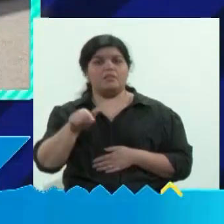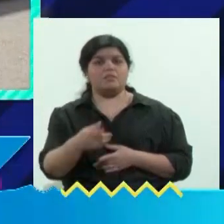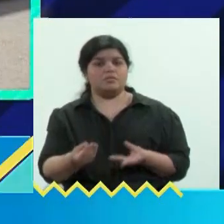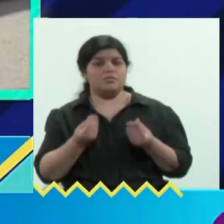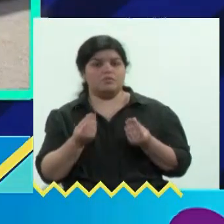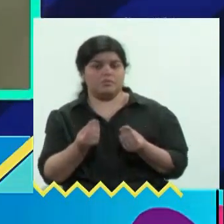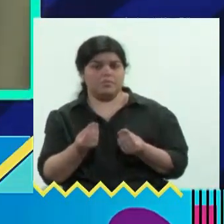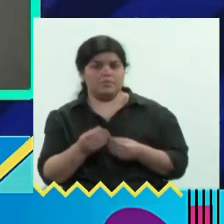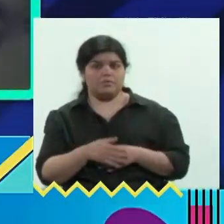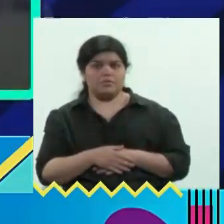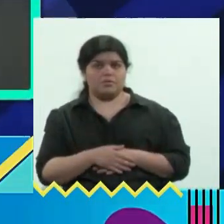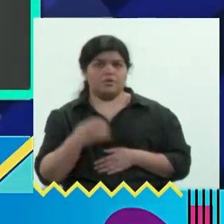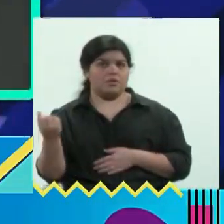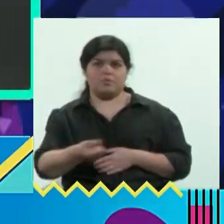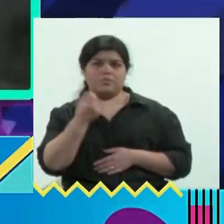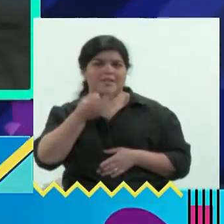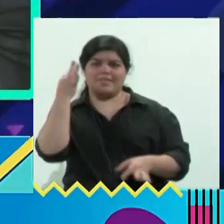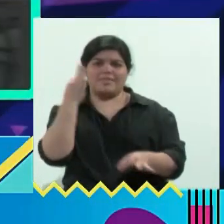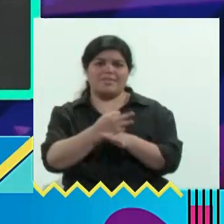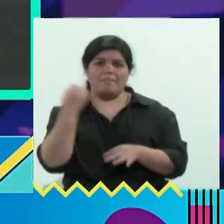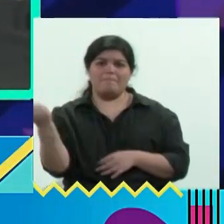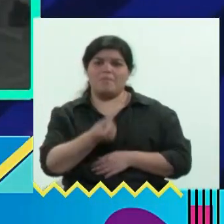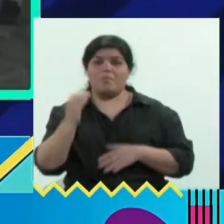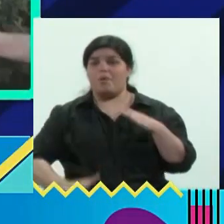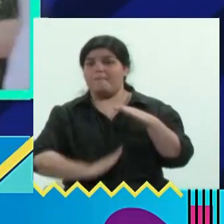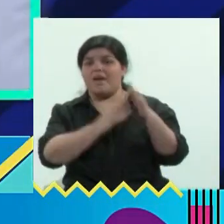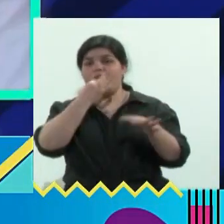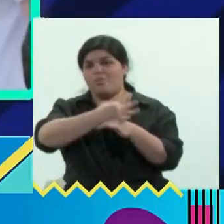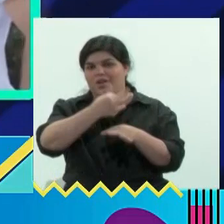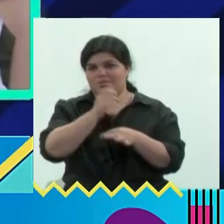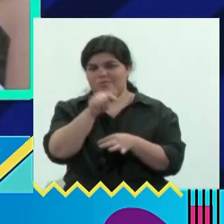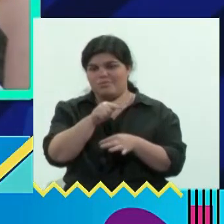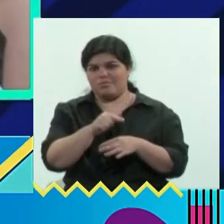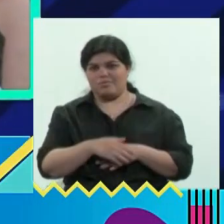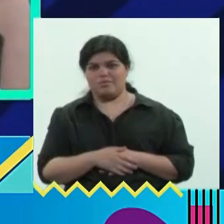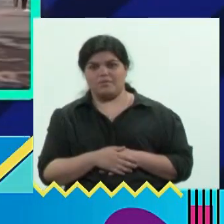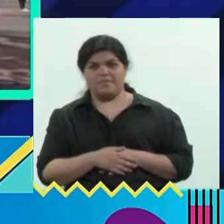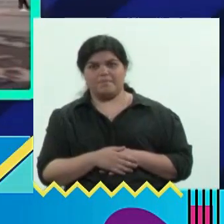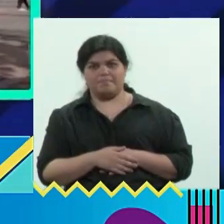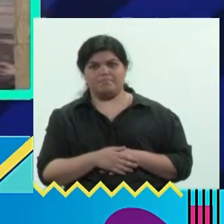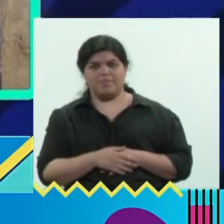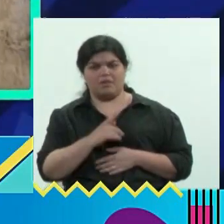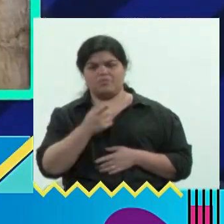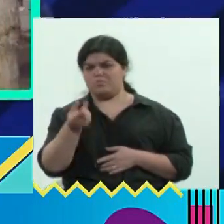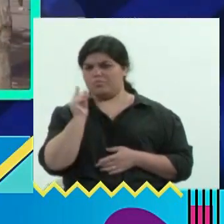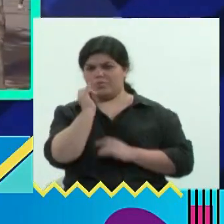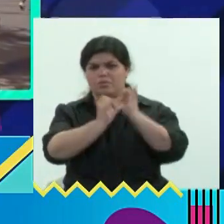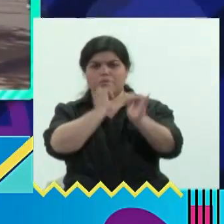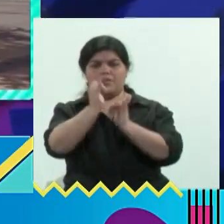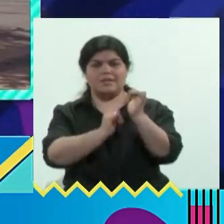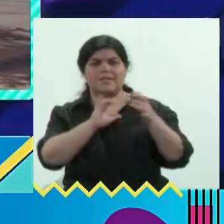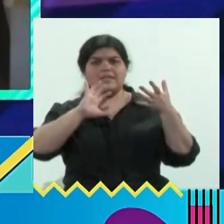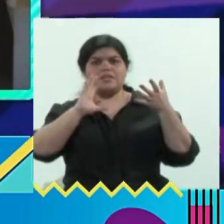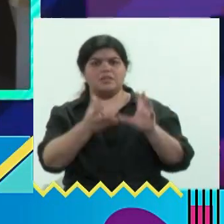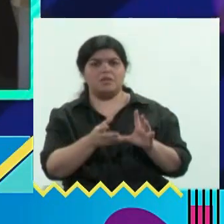tema clave, la educación. Y hace poco comentábamos que el tema es que nuestro sistema ha construido